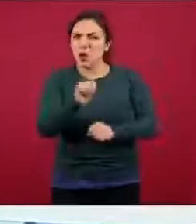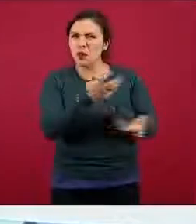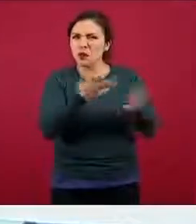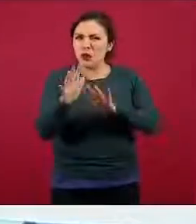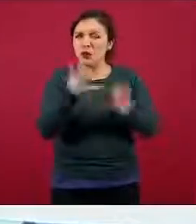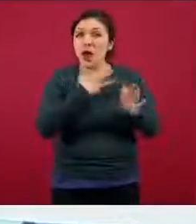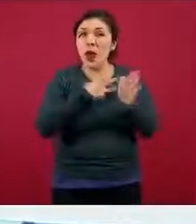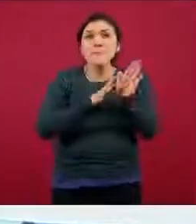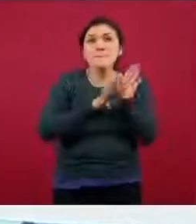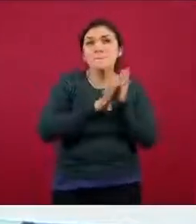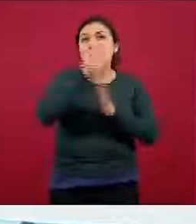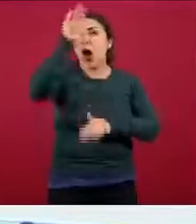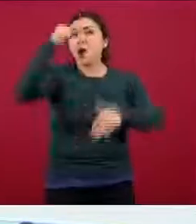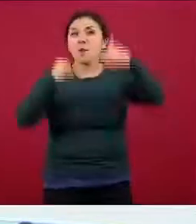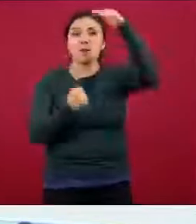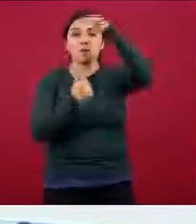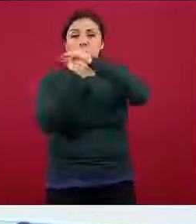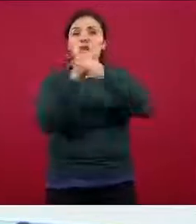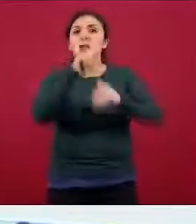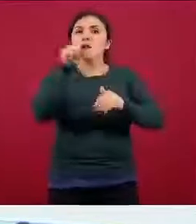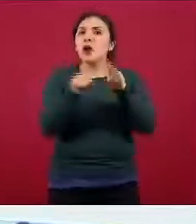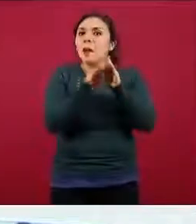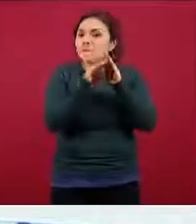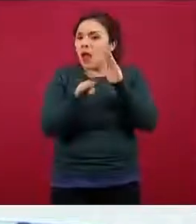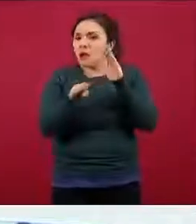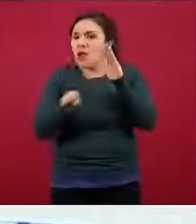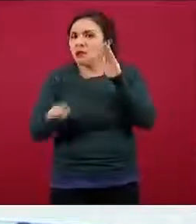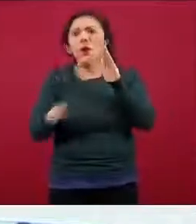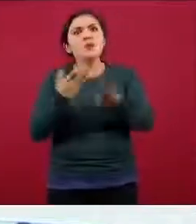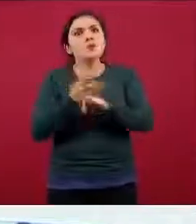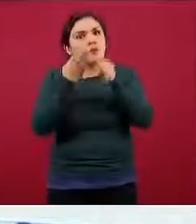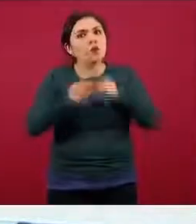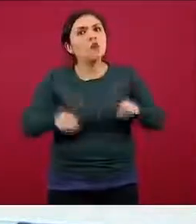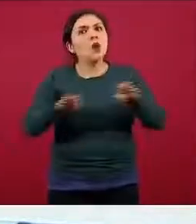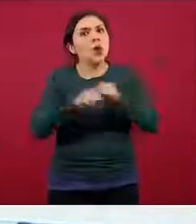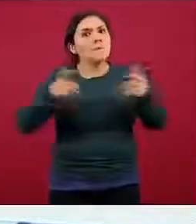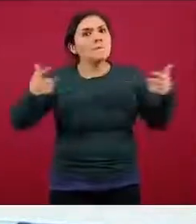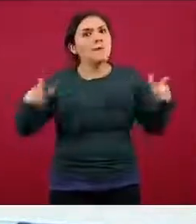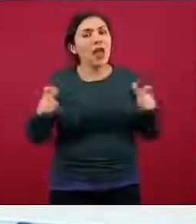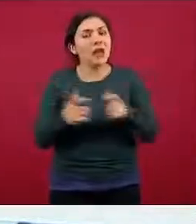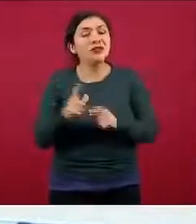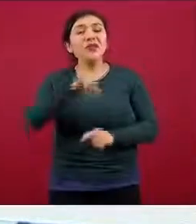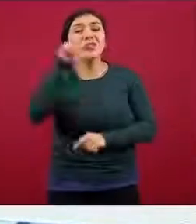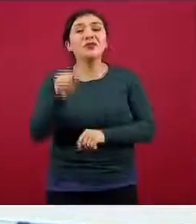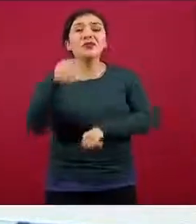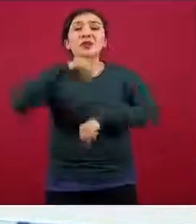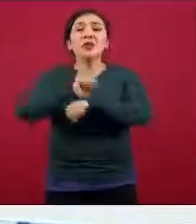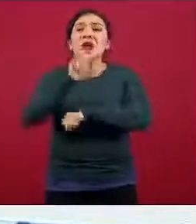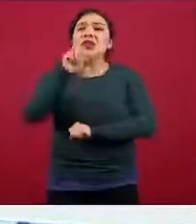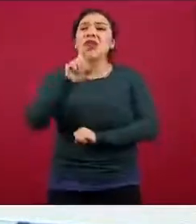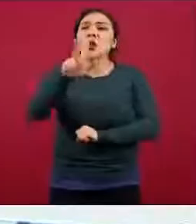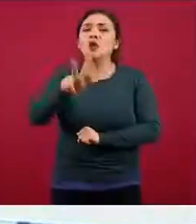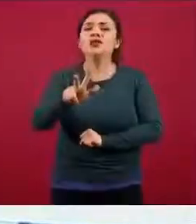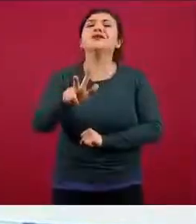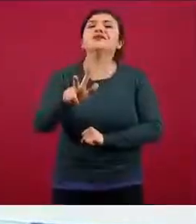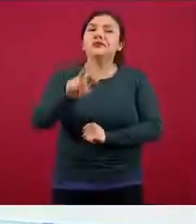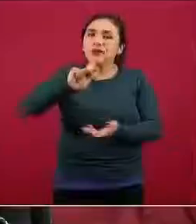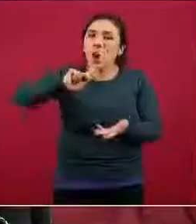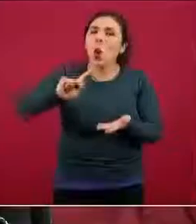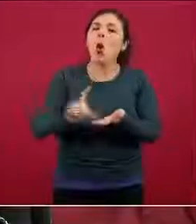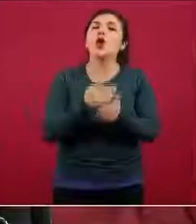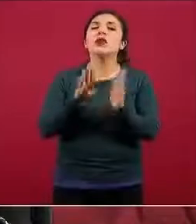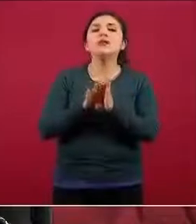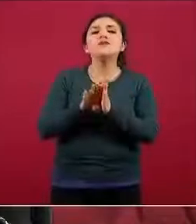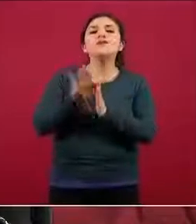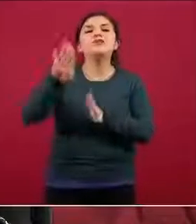un descenso importante por varias semanas, más o menos en la semana 38 empezamos a tener este